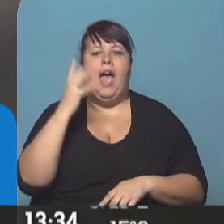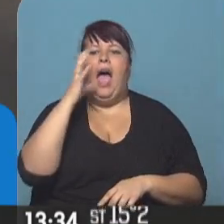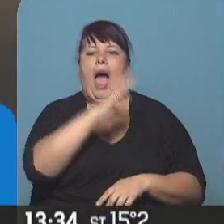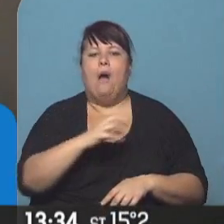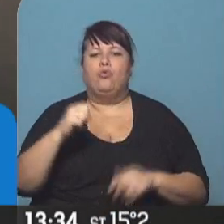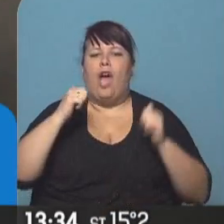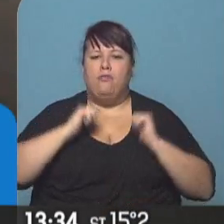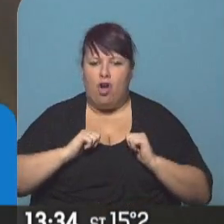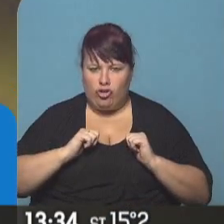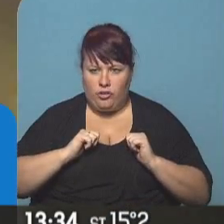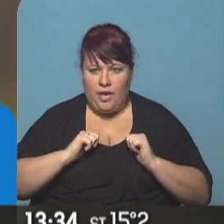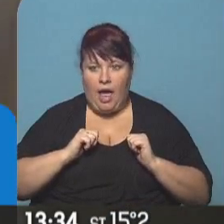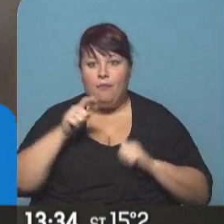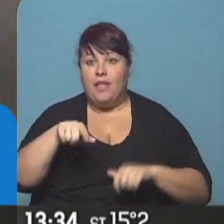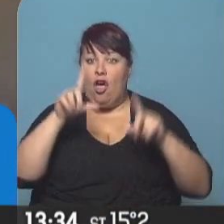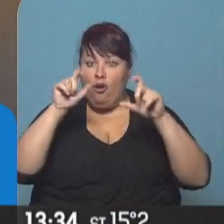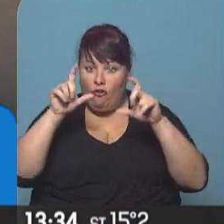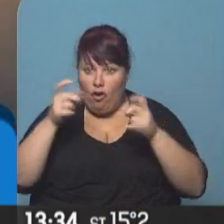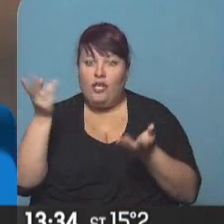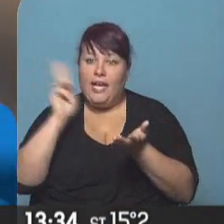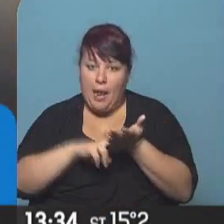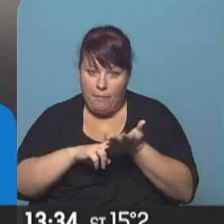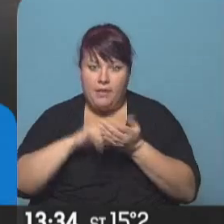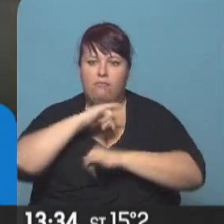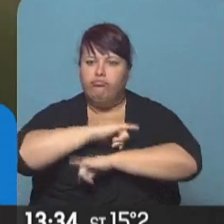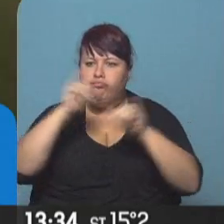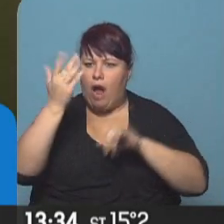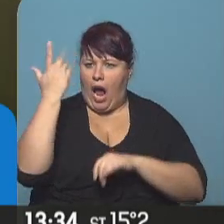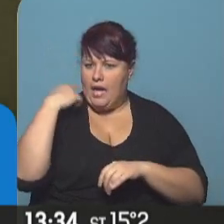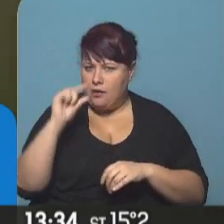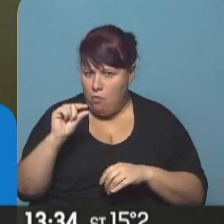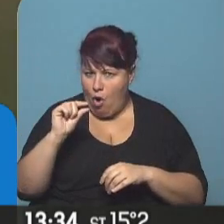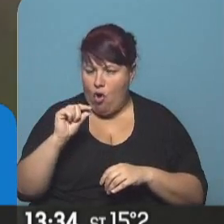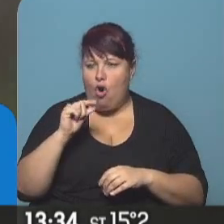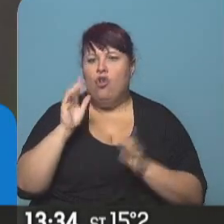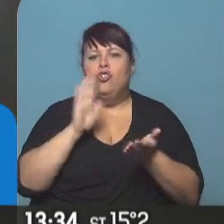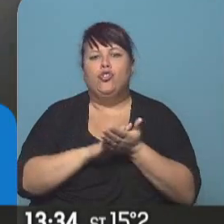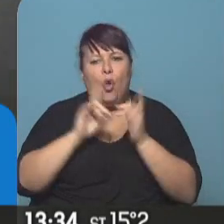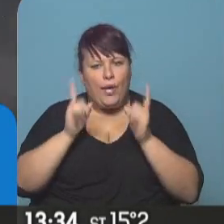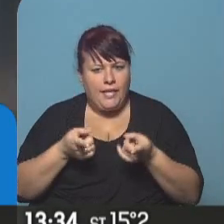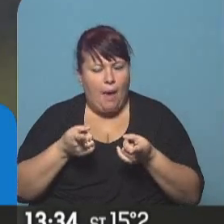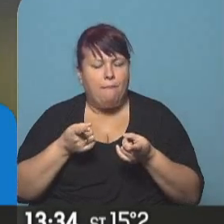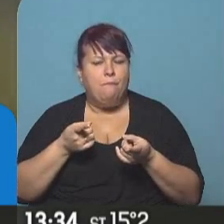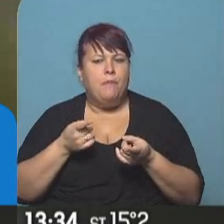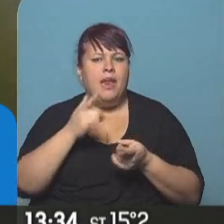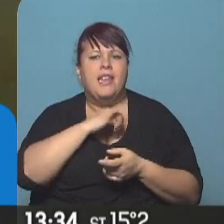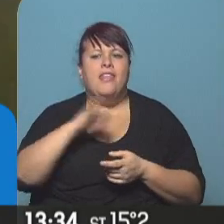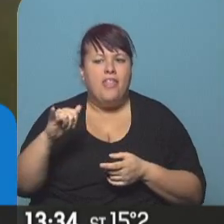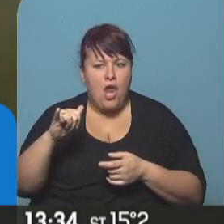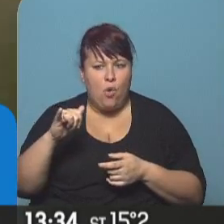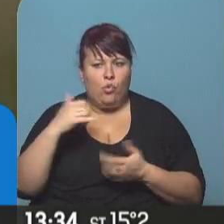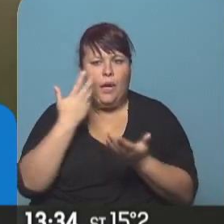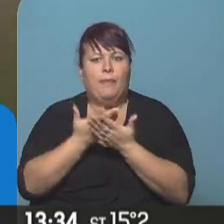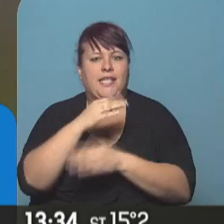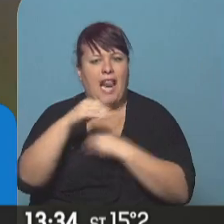una mochila. Estas fotos, reiteramos, fueron difundidas en las últimas horas en el marco también de una denuncia que presentó